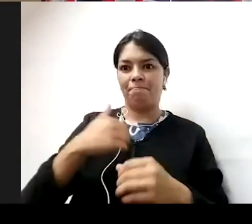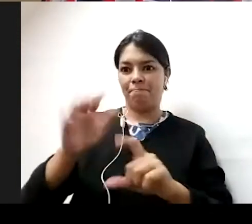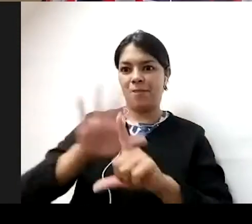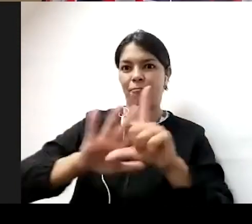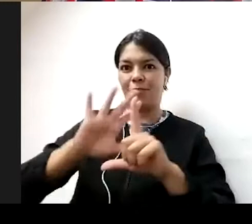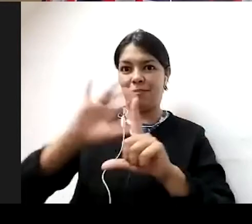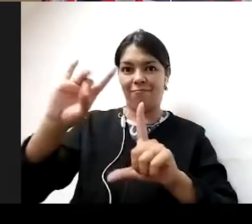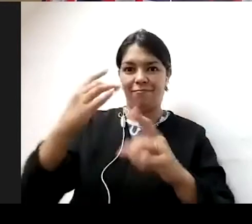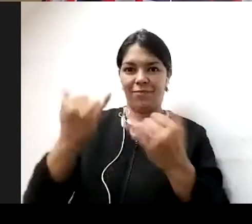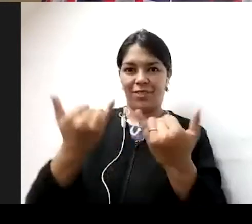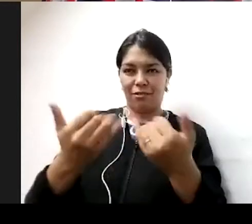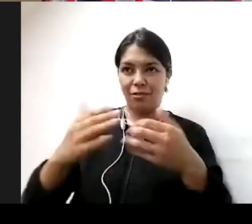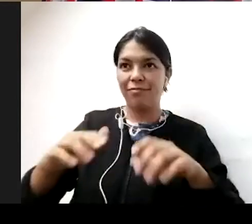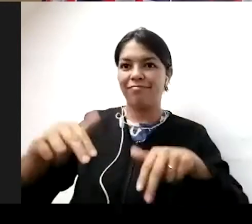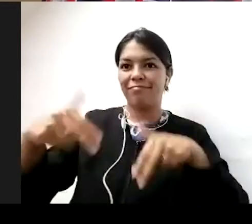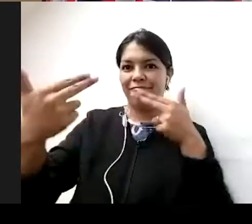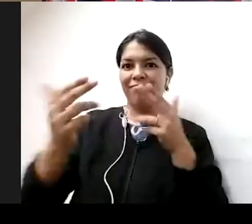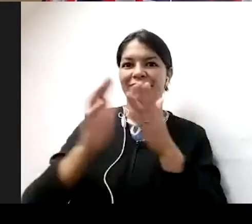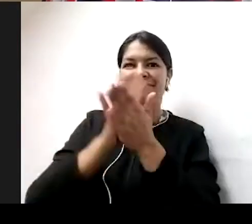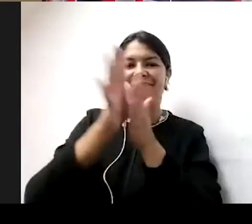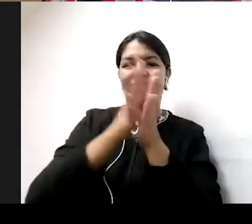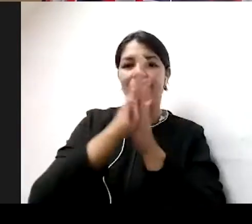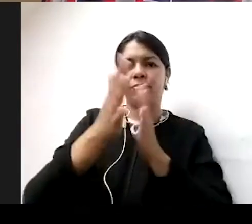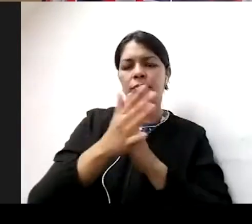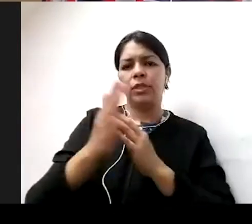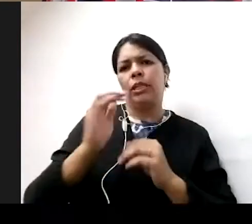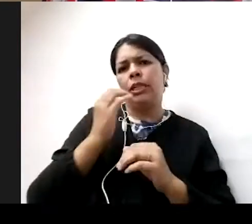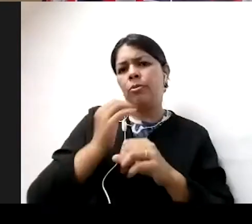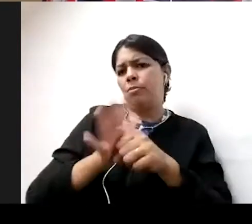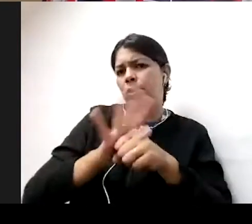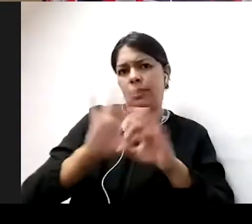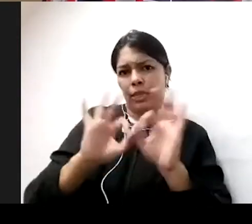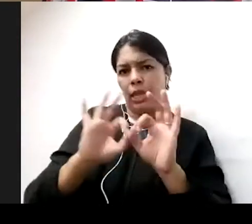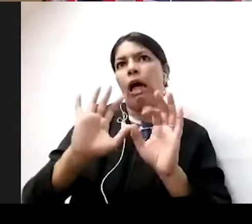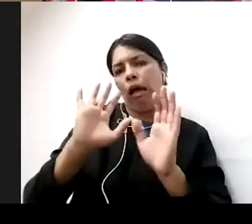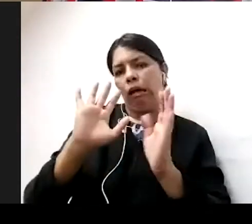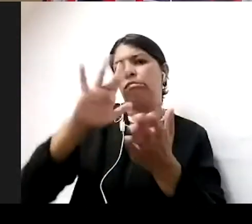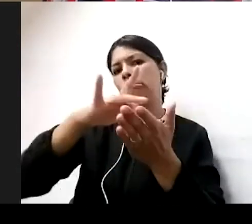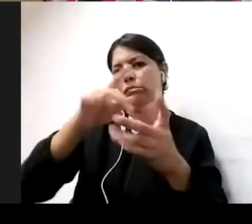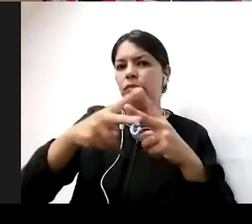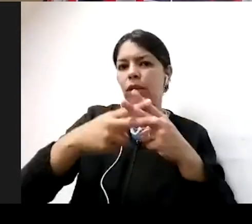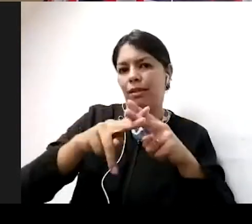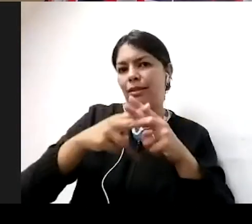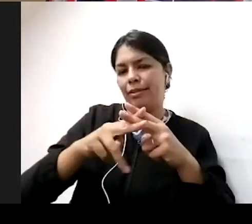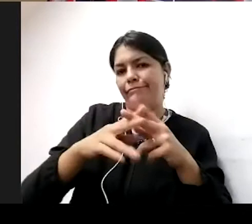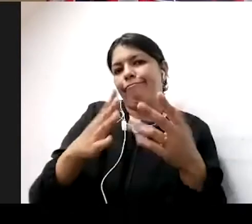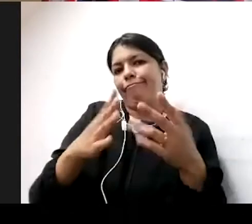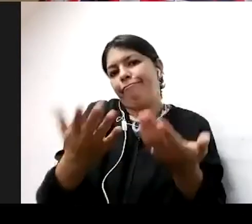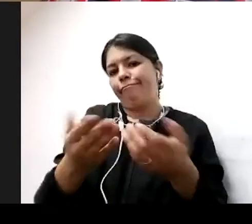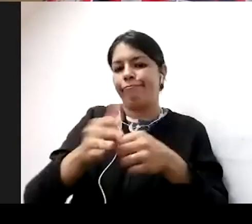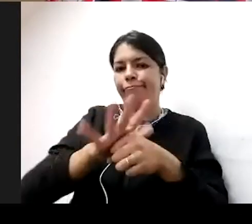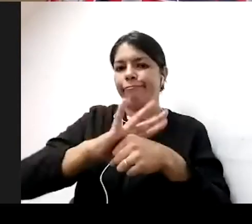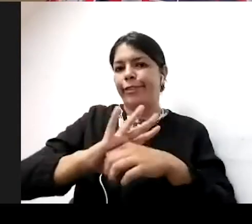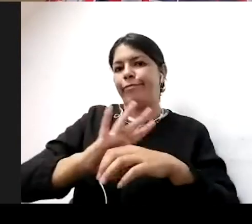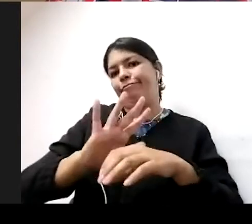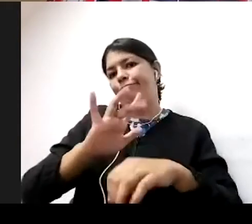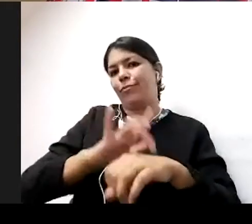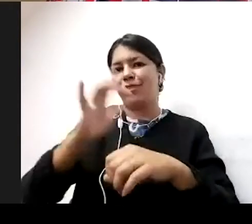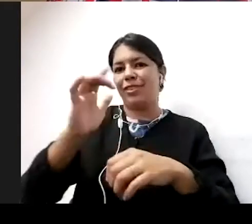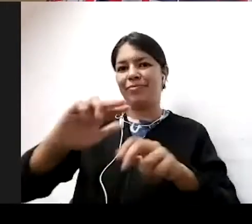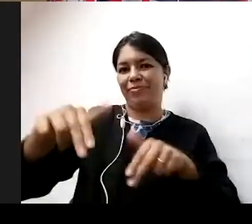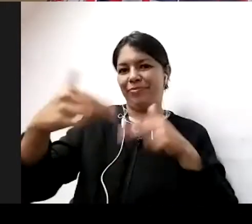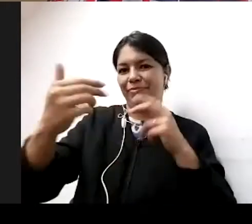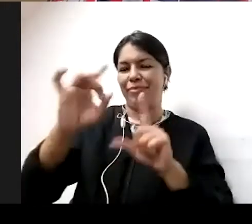algunos temas que en condiciones normales hubiéramos trabajado como talleres en cada uno de los territorios del proyecto. Nosotros somos